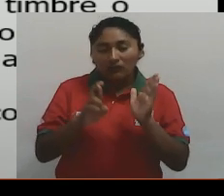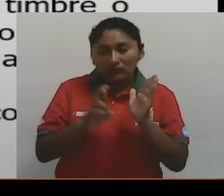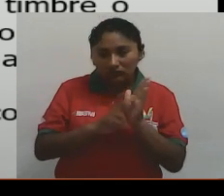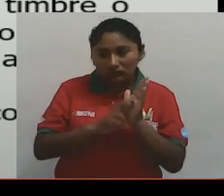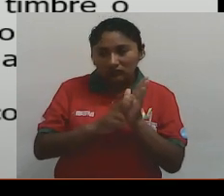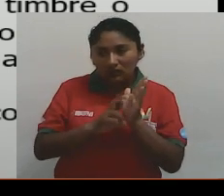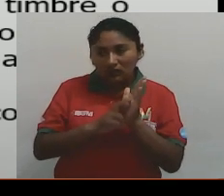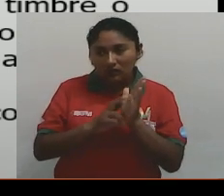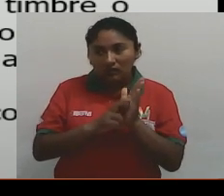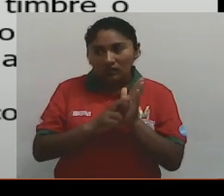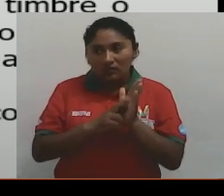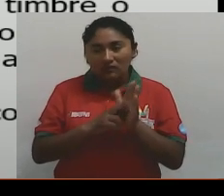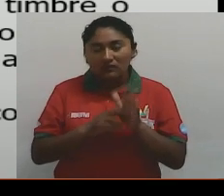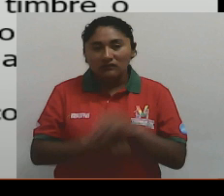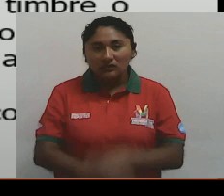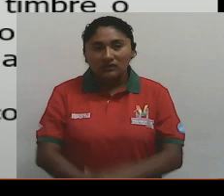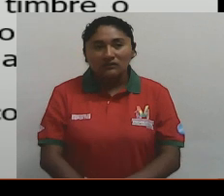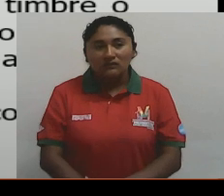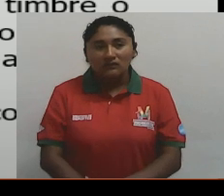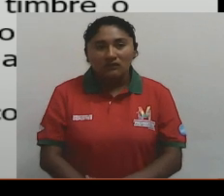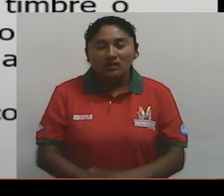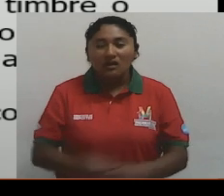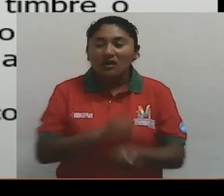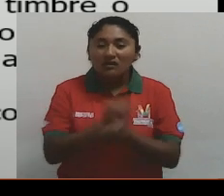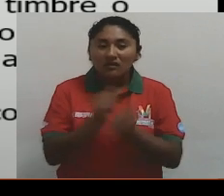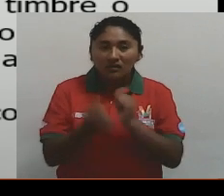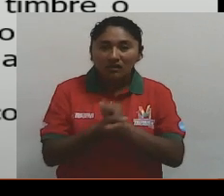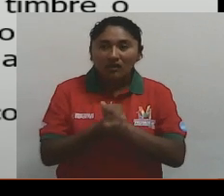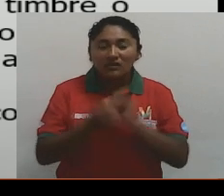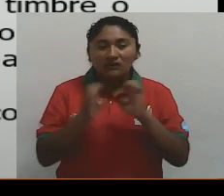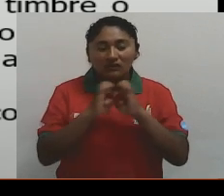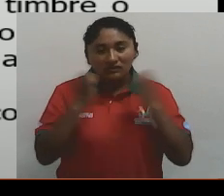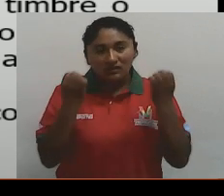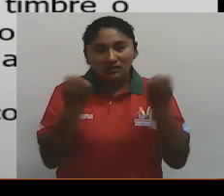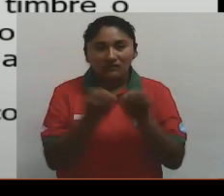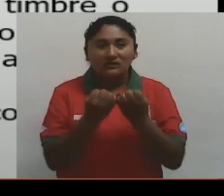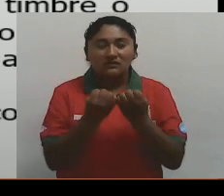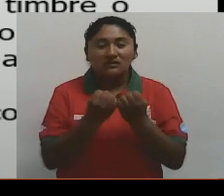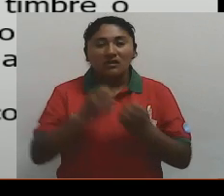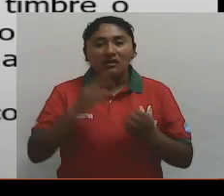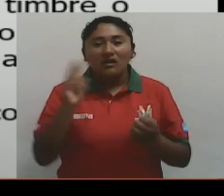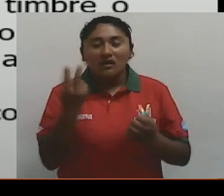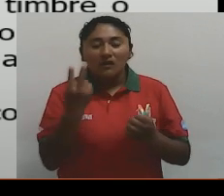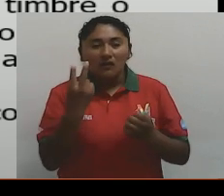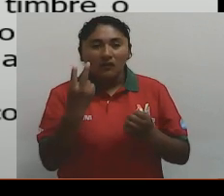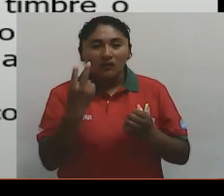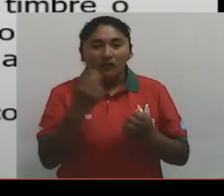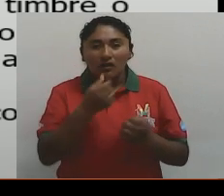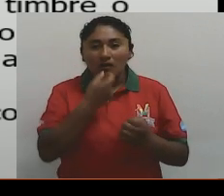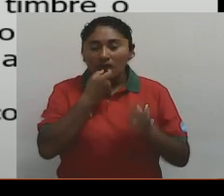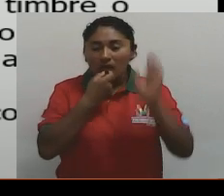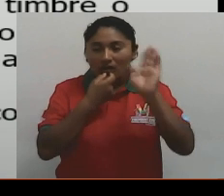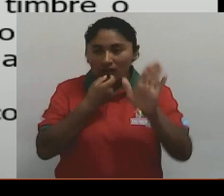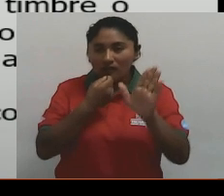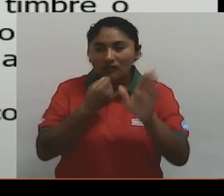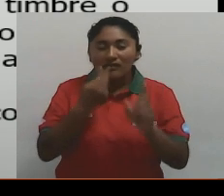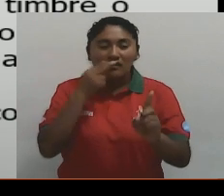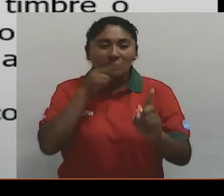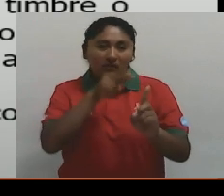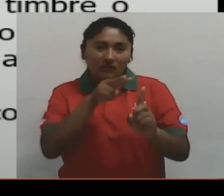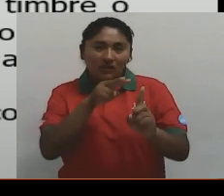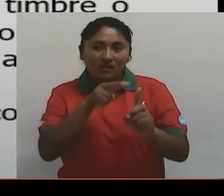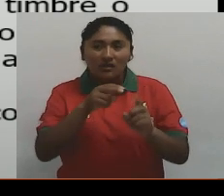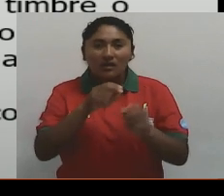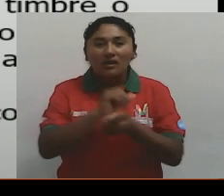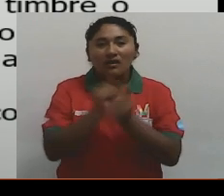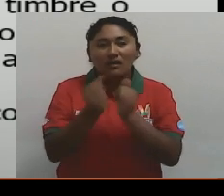cuando detecte una falta en la rotación de uno de los equipos. El segundo árbitro debe chequear el trabajo del anotador con descripción durante los tiempos